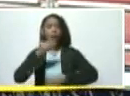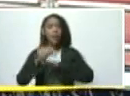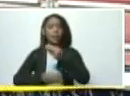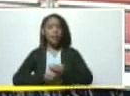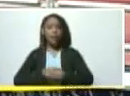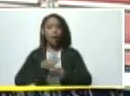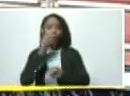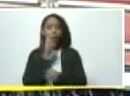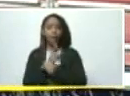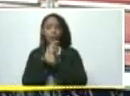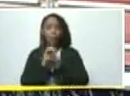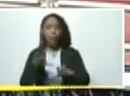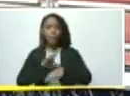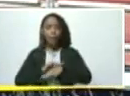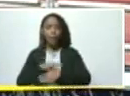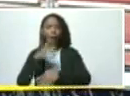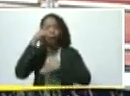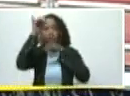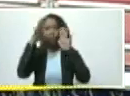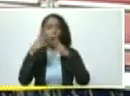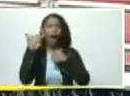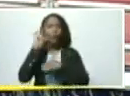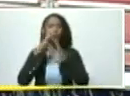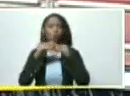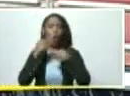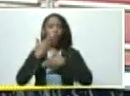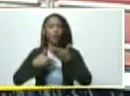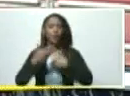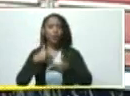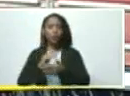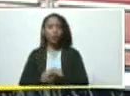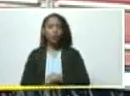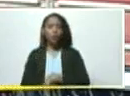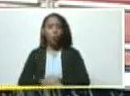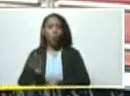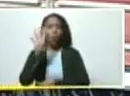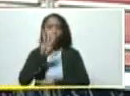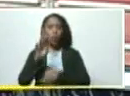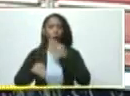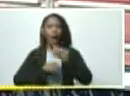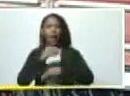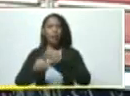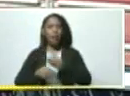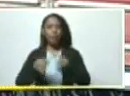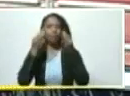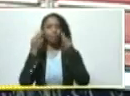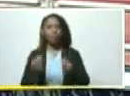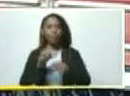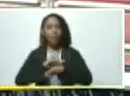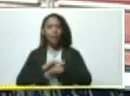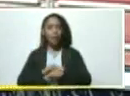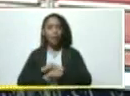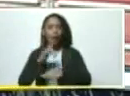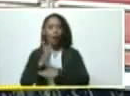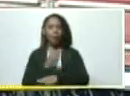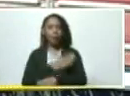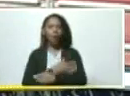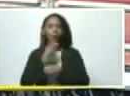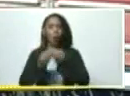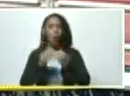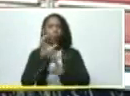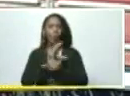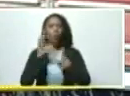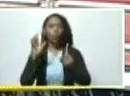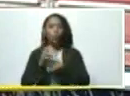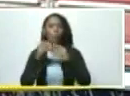red médica de atención que cuente con todos los servicios. 4. Generar y afianzar la medicina preventiva como una